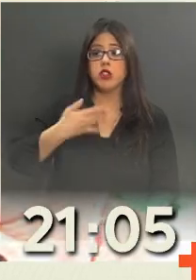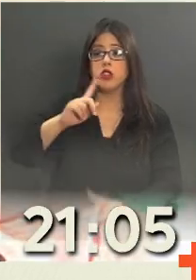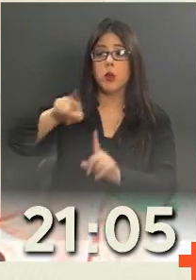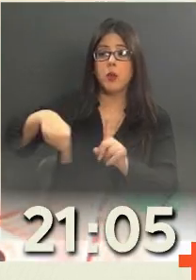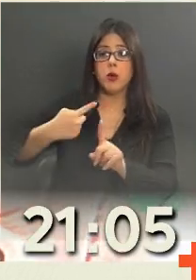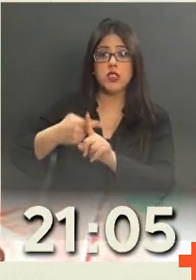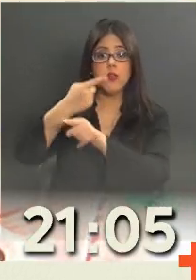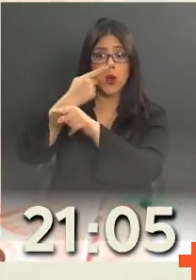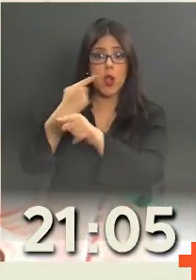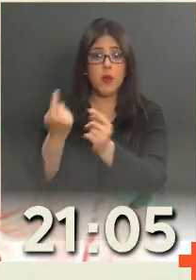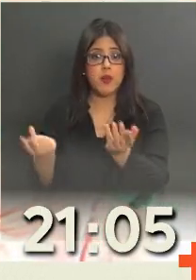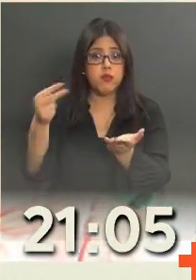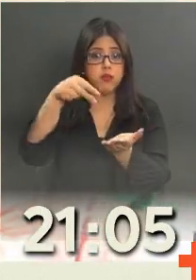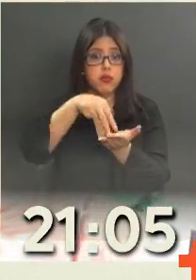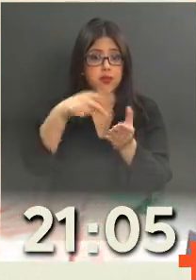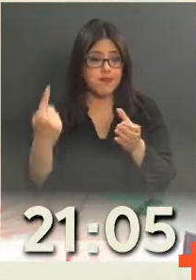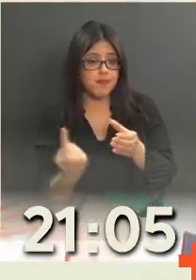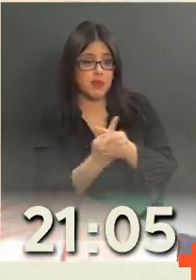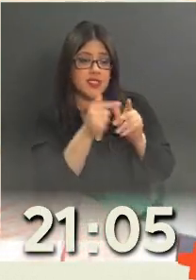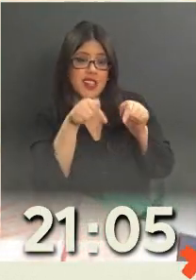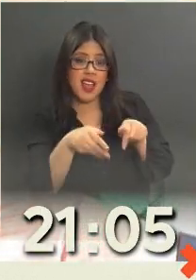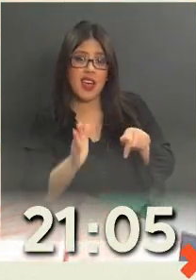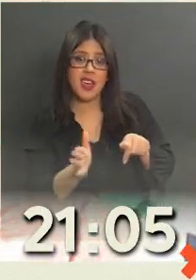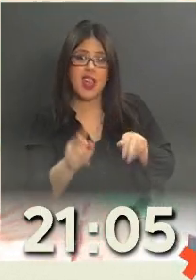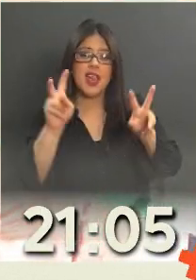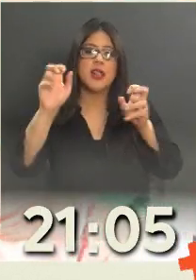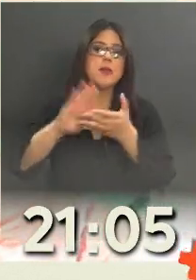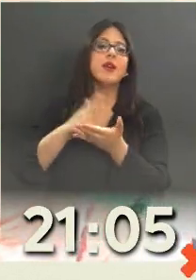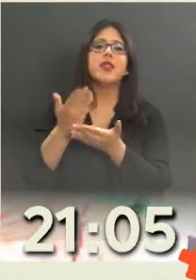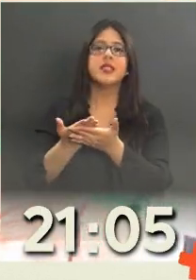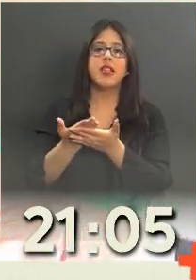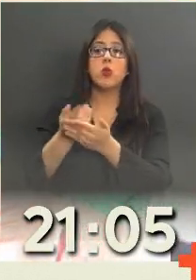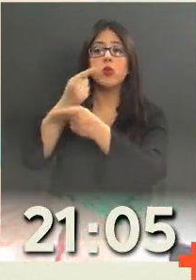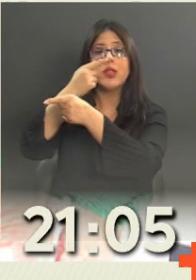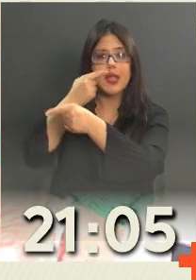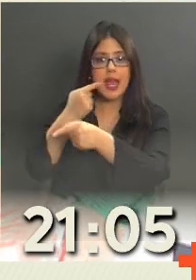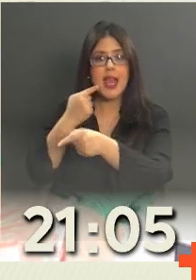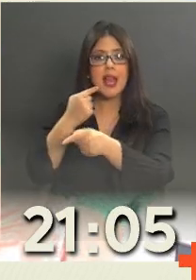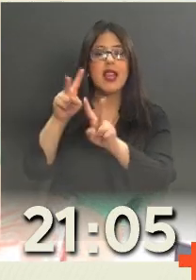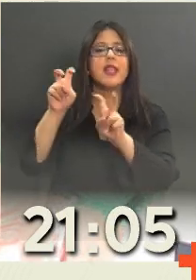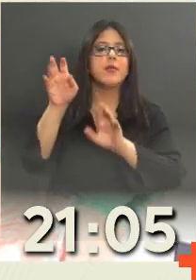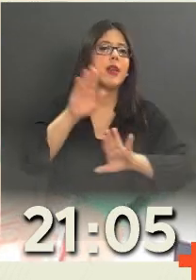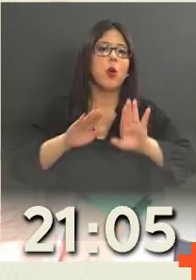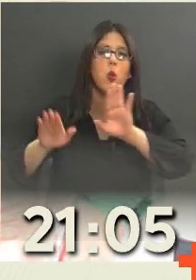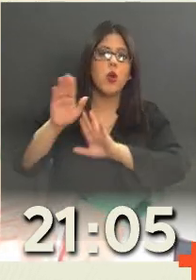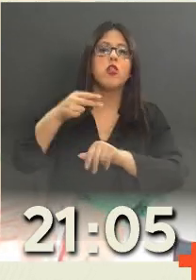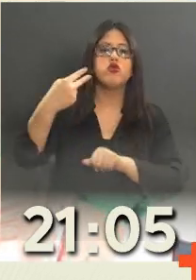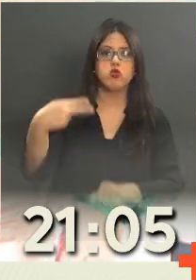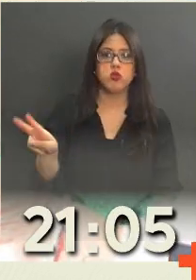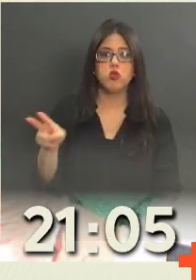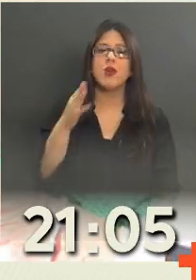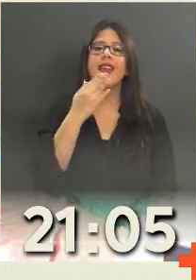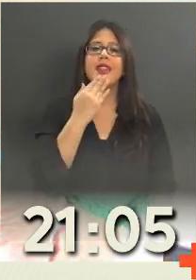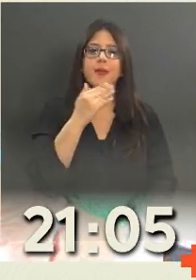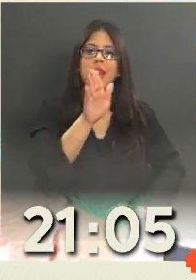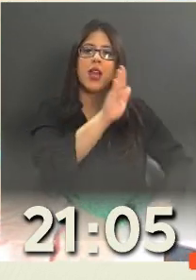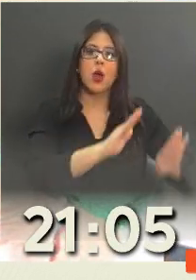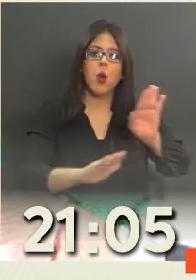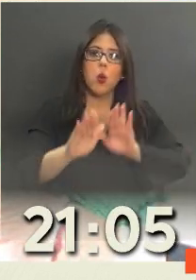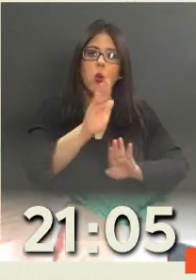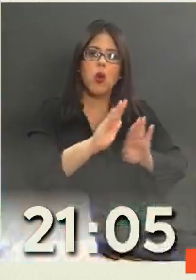presencia, tanto para la salud del mismo, por el cuidado del mismo y por el cuidado de la